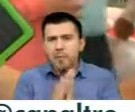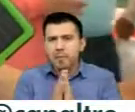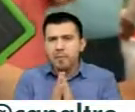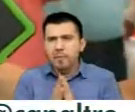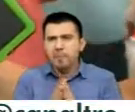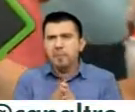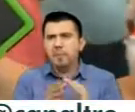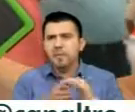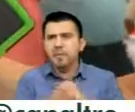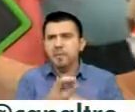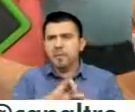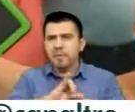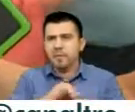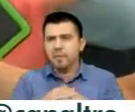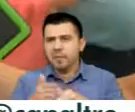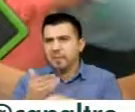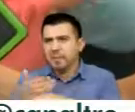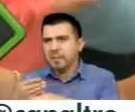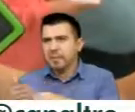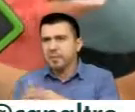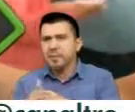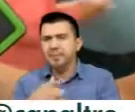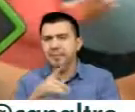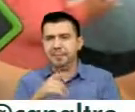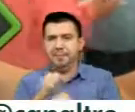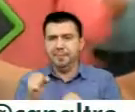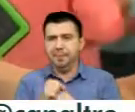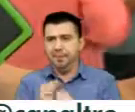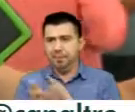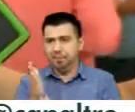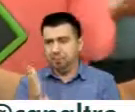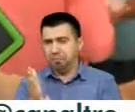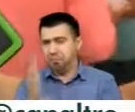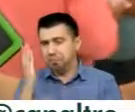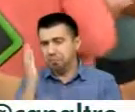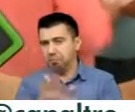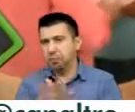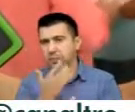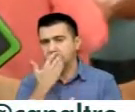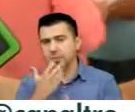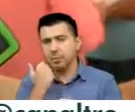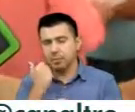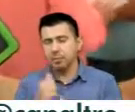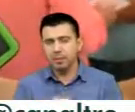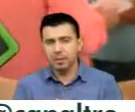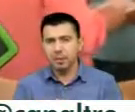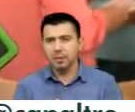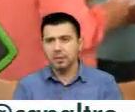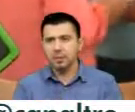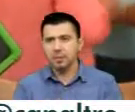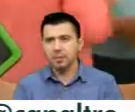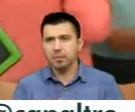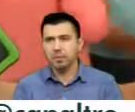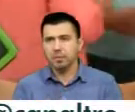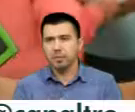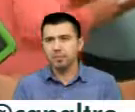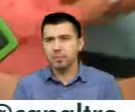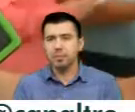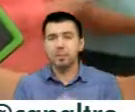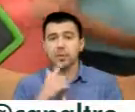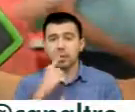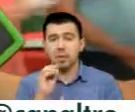iglesia y que sobre el mediodía colocó un mensaje de texto a su señora en el sentido de que lo llevaban por un sitio amarrado